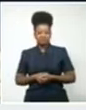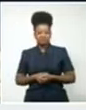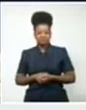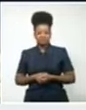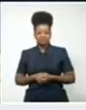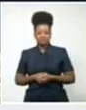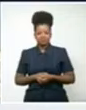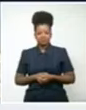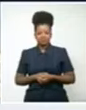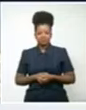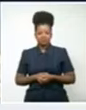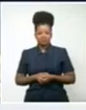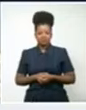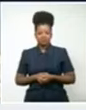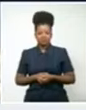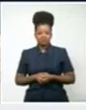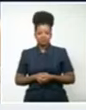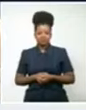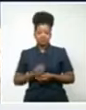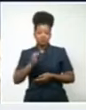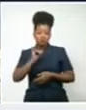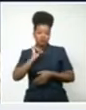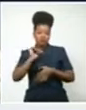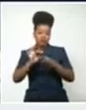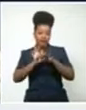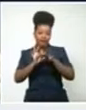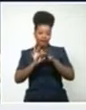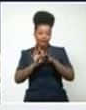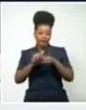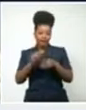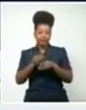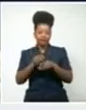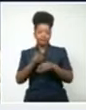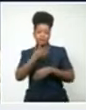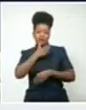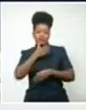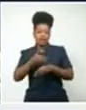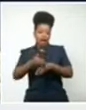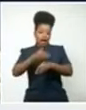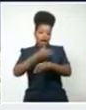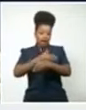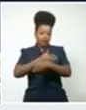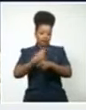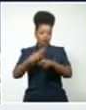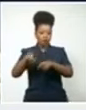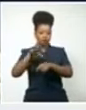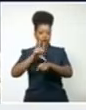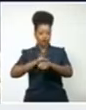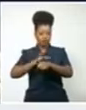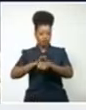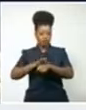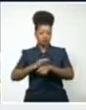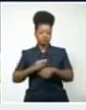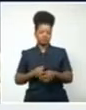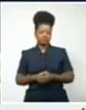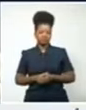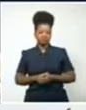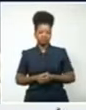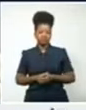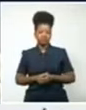IgG, que es anticuerpo que demuestran una infección con una evolución de varios días.